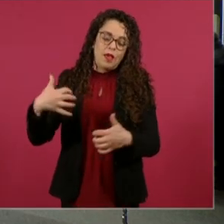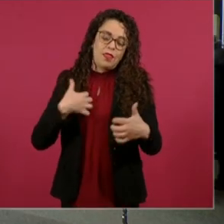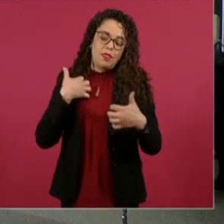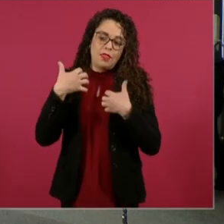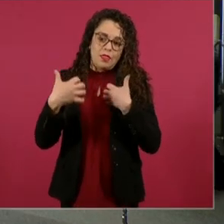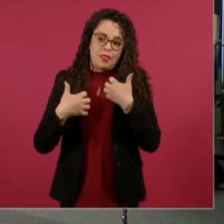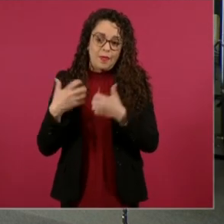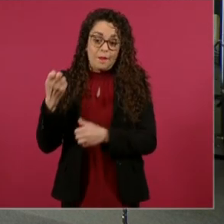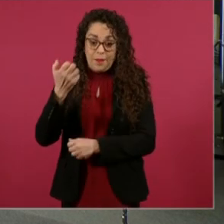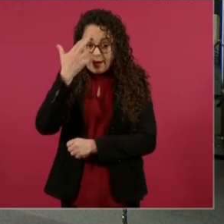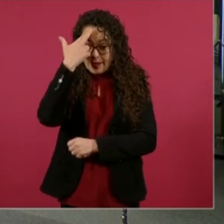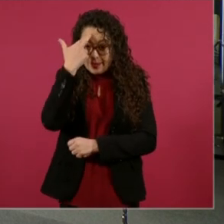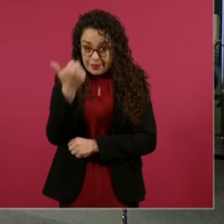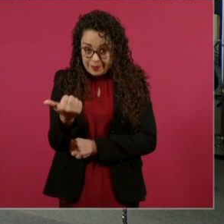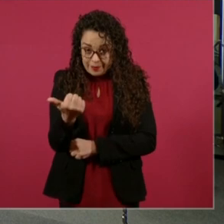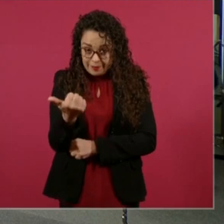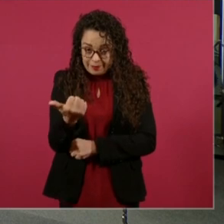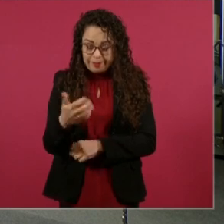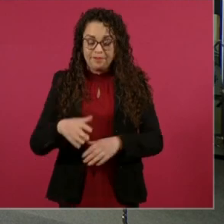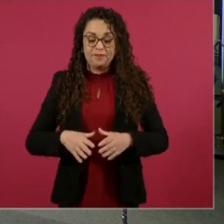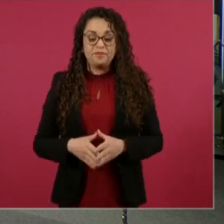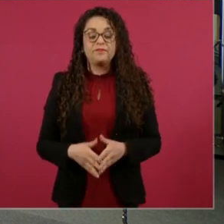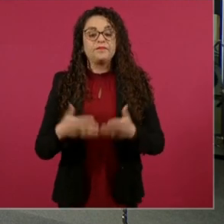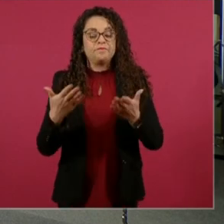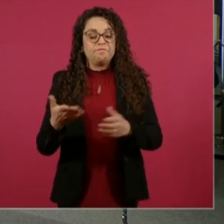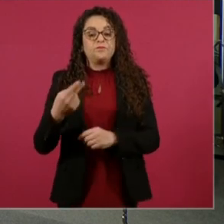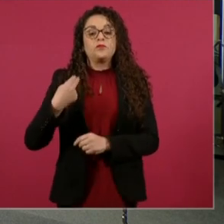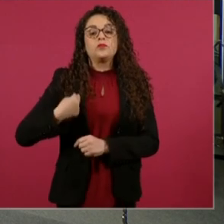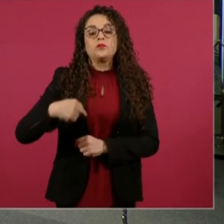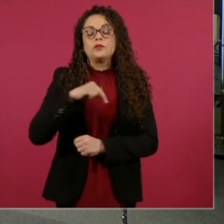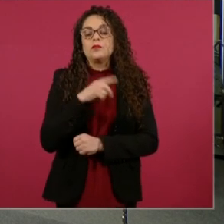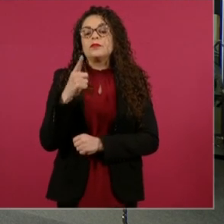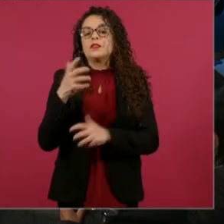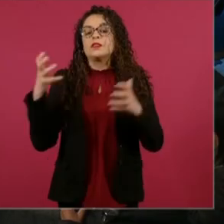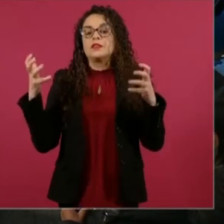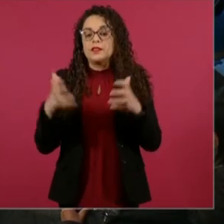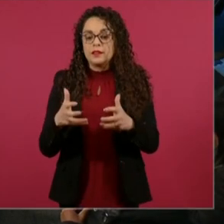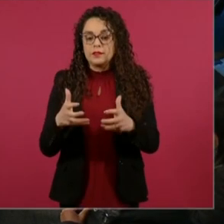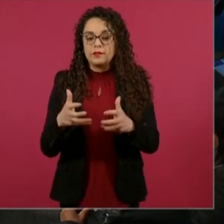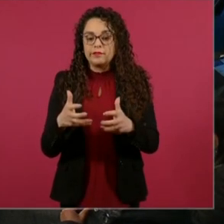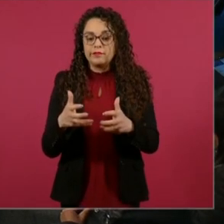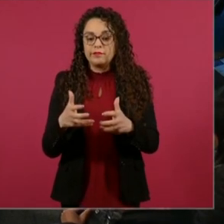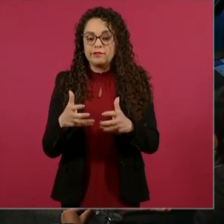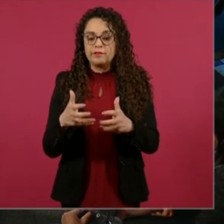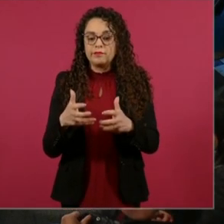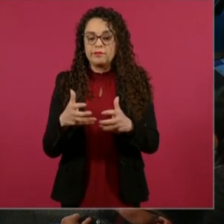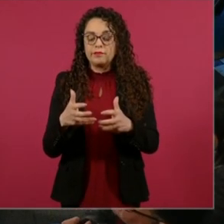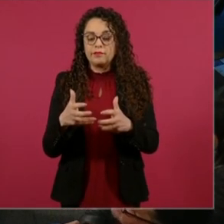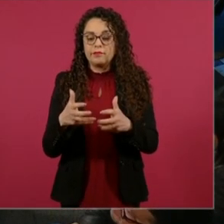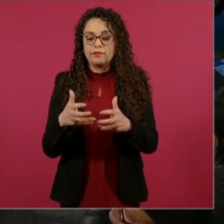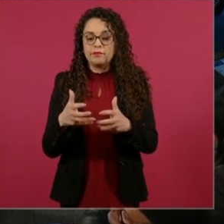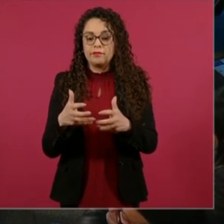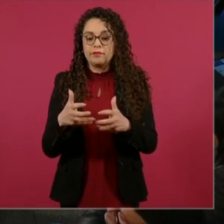Bueno, entonces lo que hicimos fue que